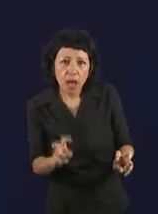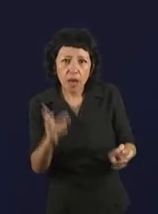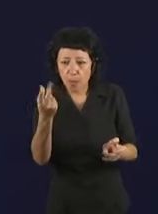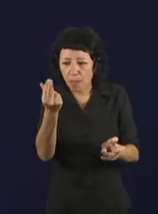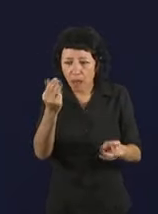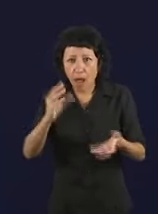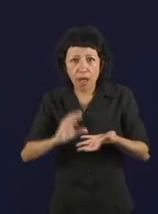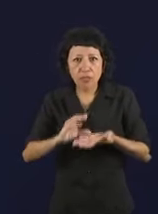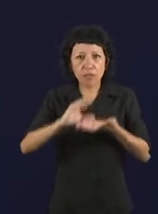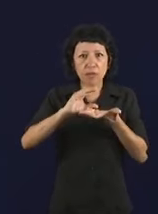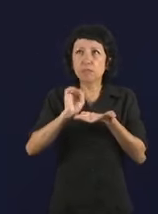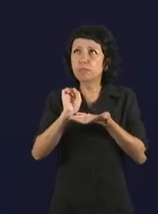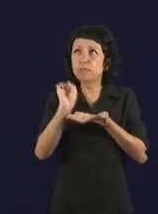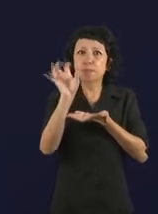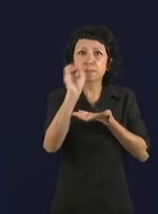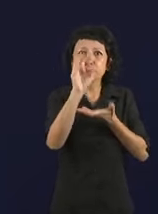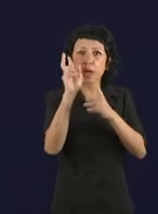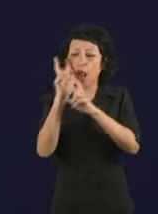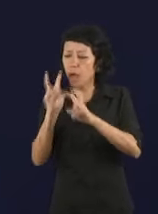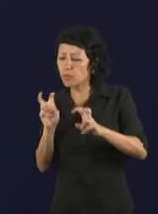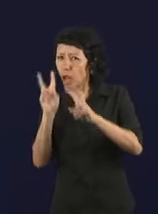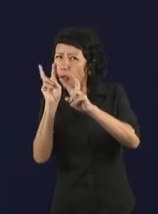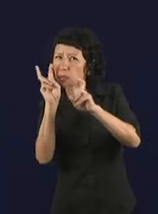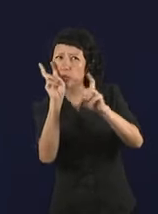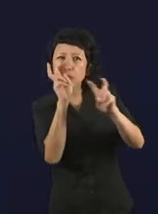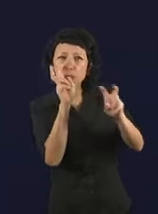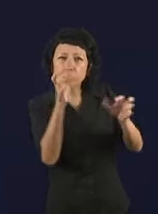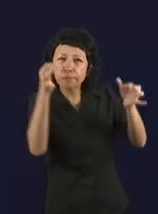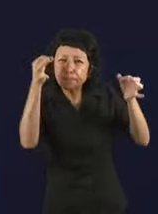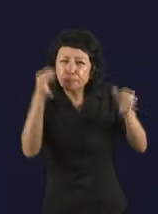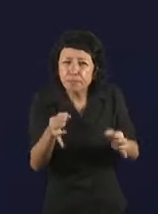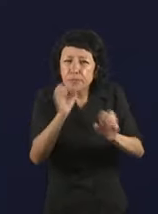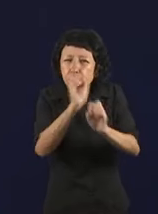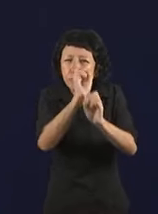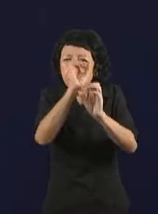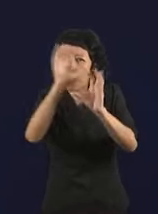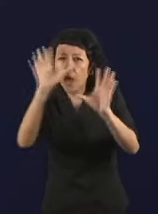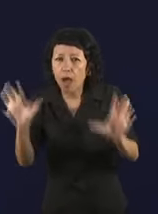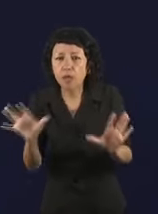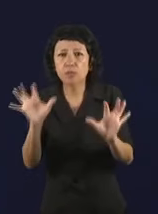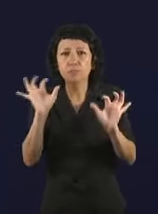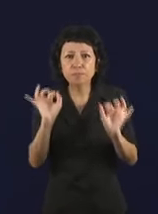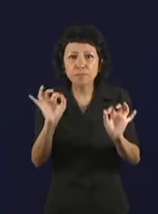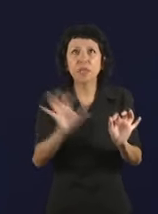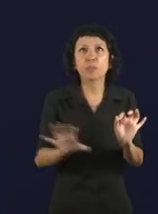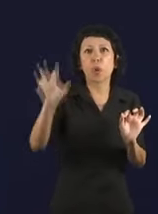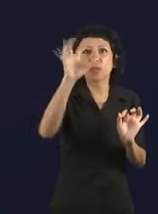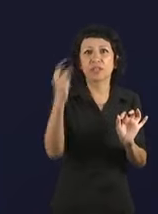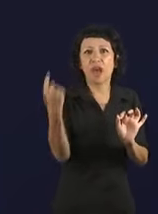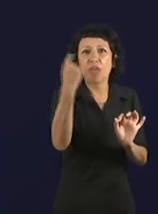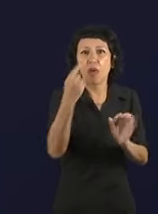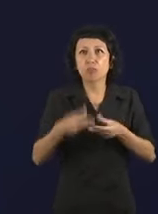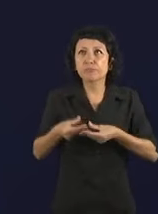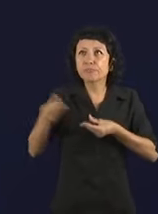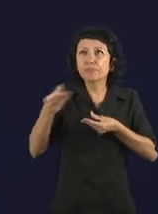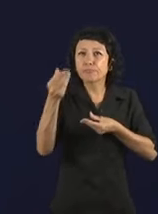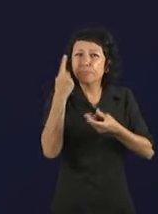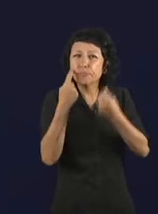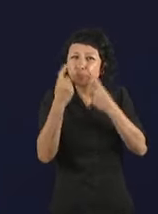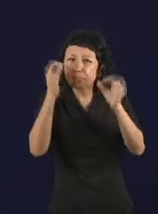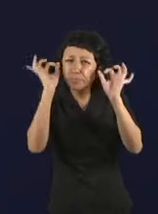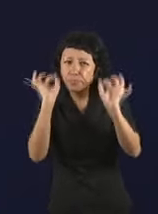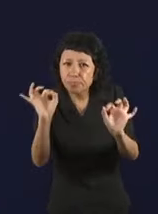nacional transfiere o aporta a las diferentes provincias sin tener ningún tipo